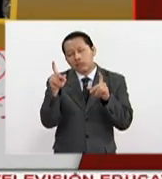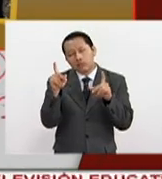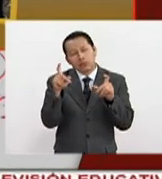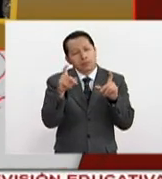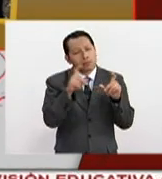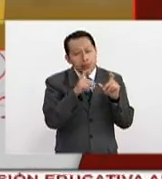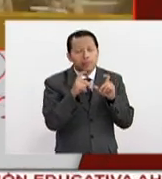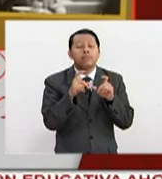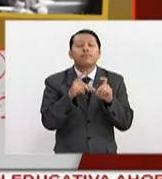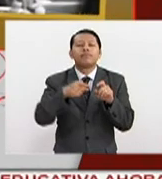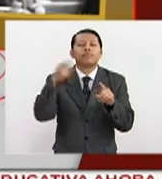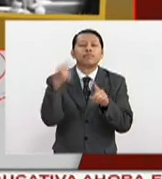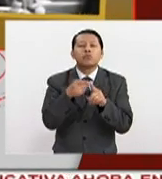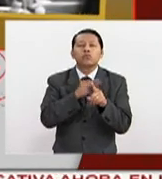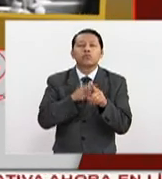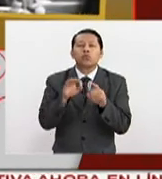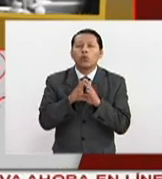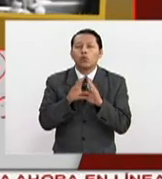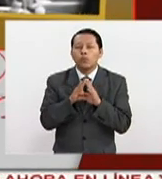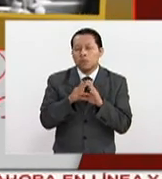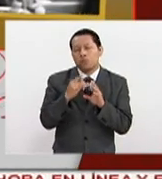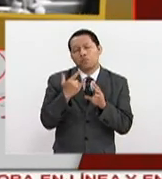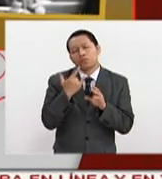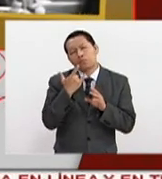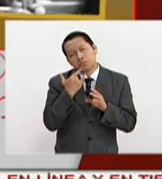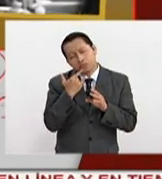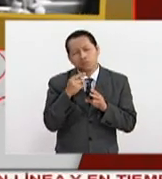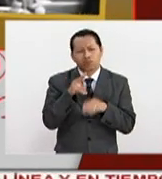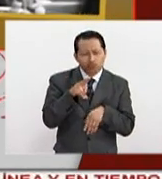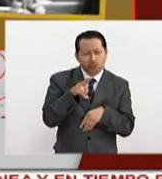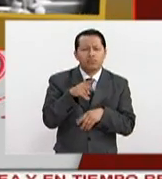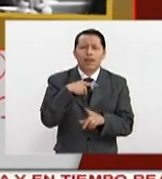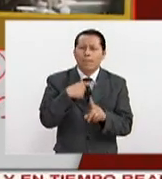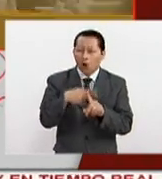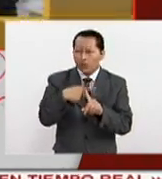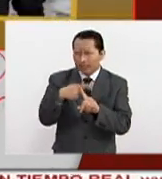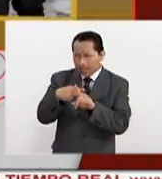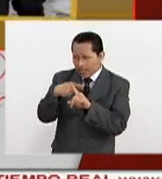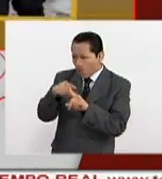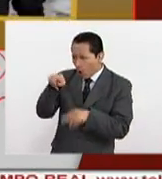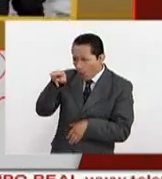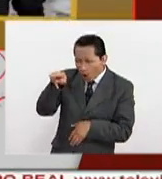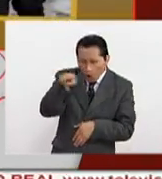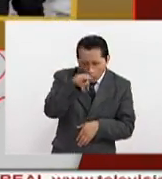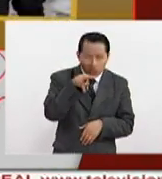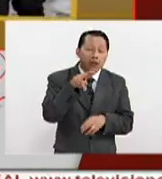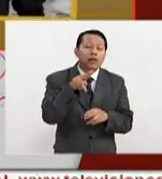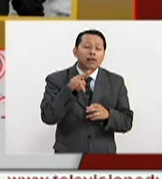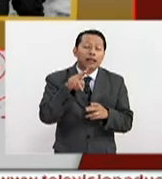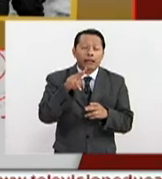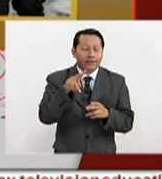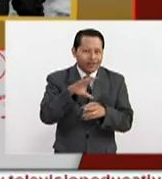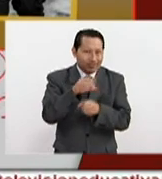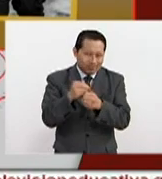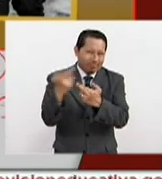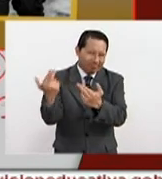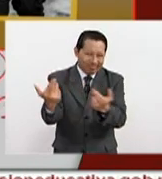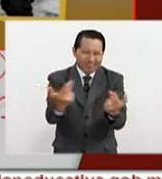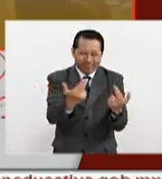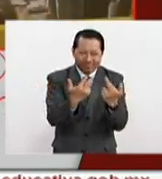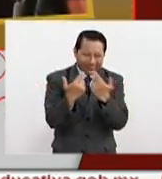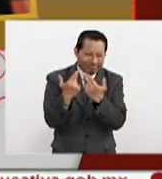mucho en encontrar todo el lado amable y las cosas positivas, ¿no? En lugar de estar fotografiando toda la tragedia, que